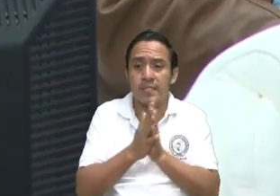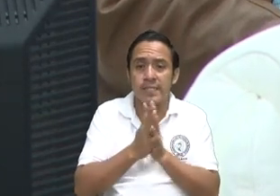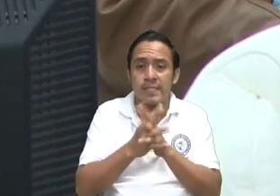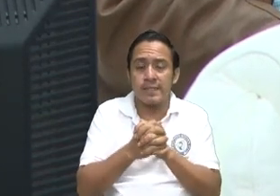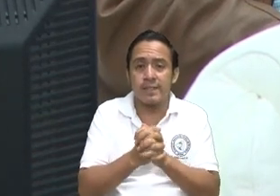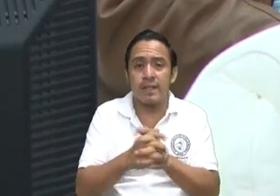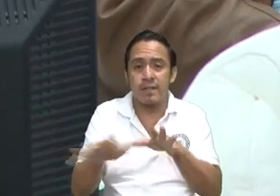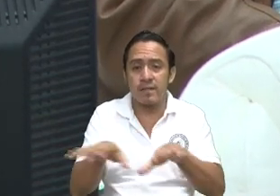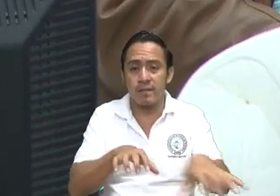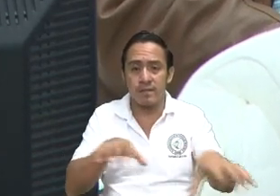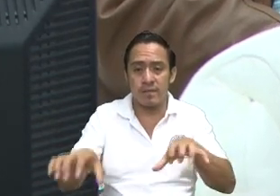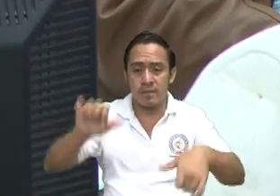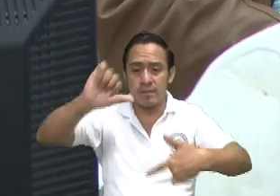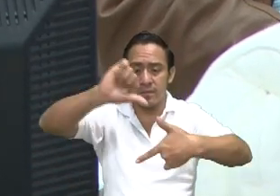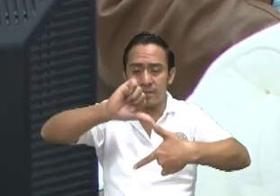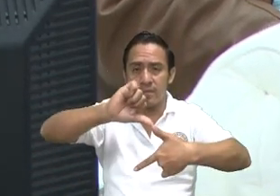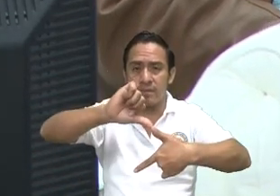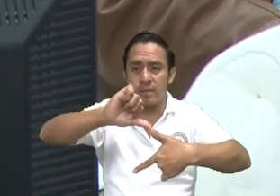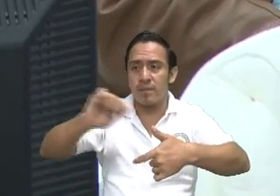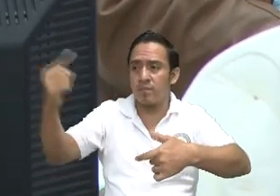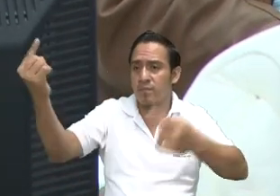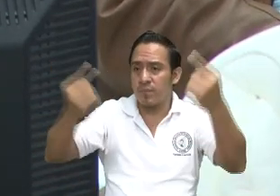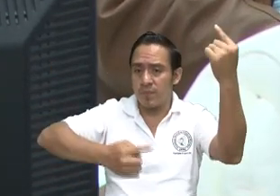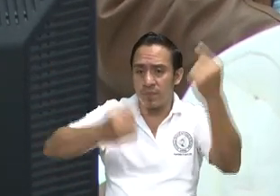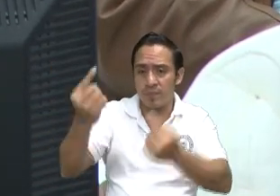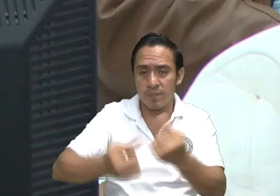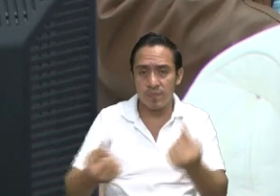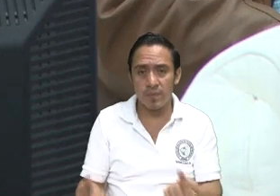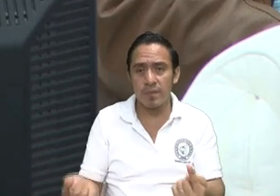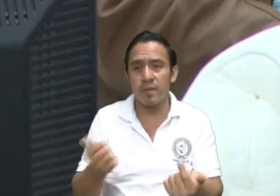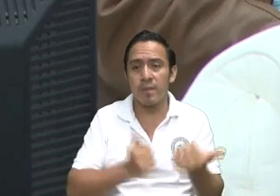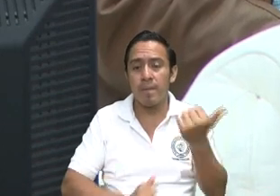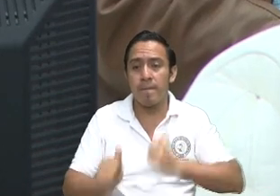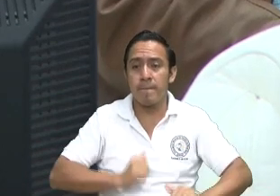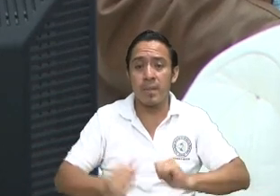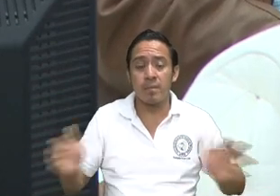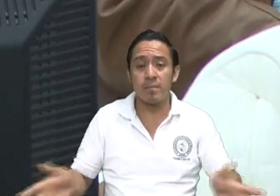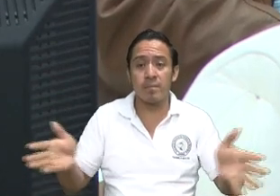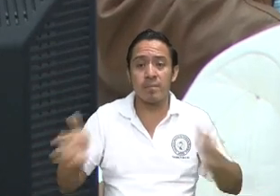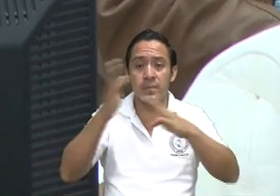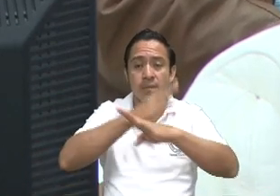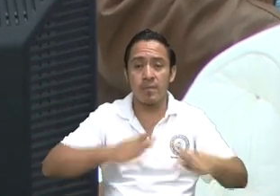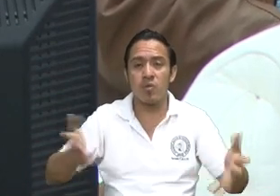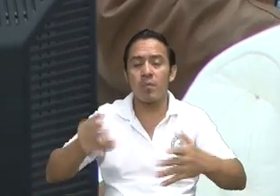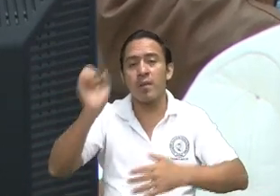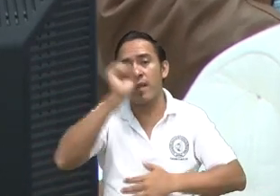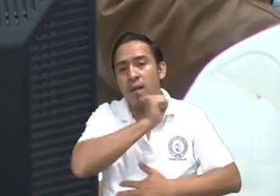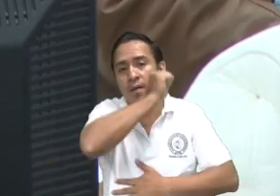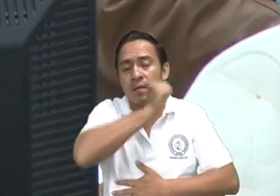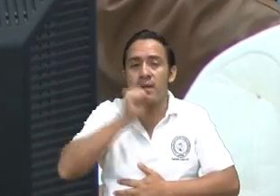evento latinoamericano con artistas internacionales que promovían la paz a través del